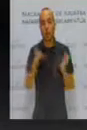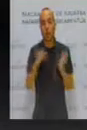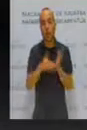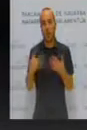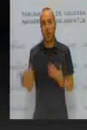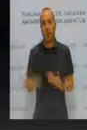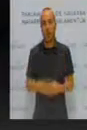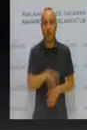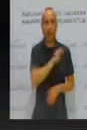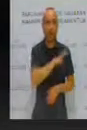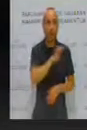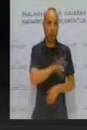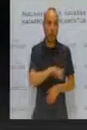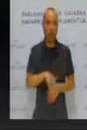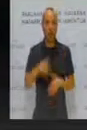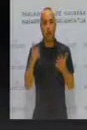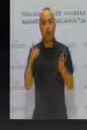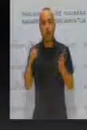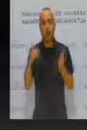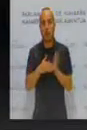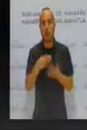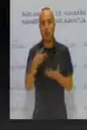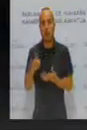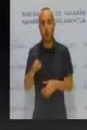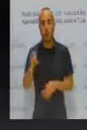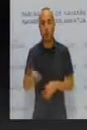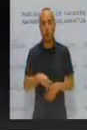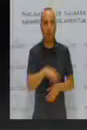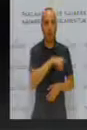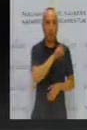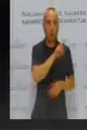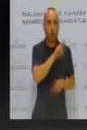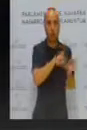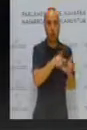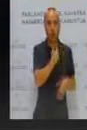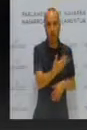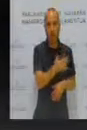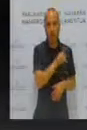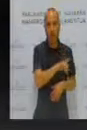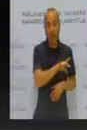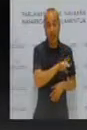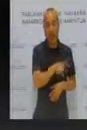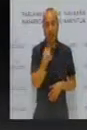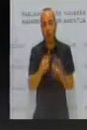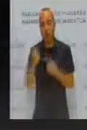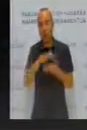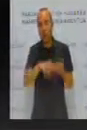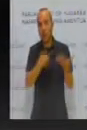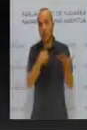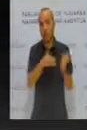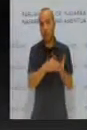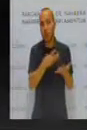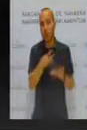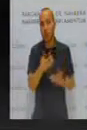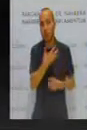Curso 14-15, 6.813. Curso 2015, en unos informes dice de 6.858 y en